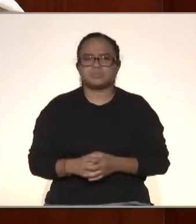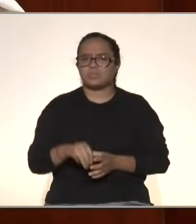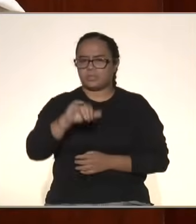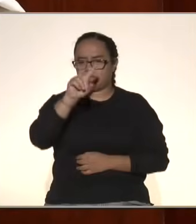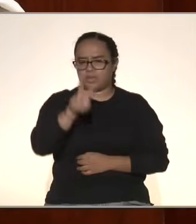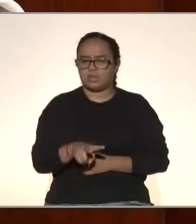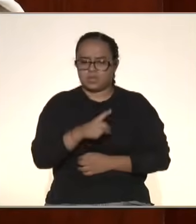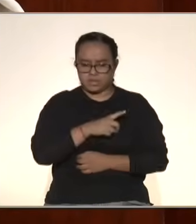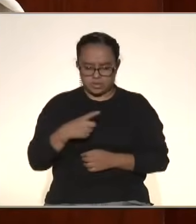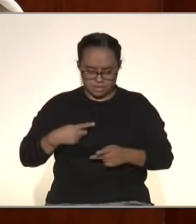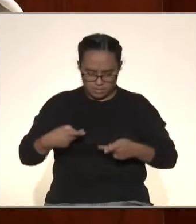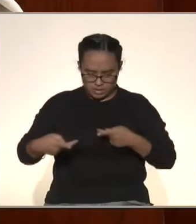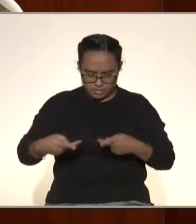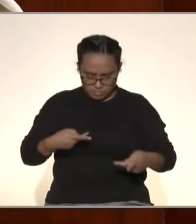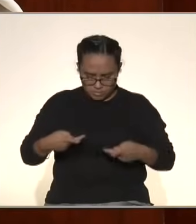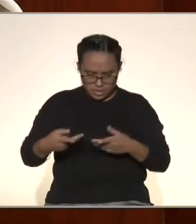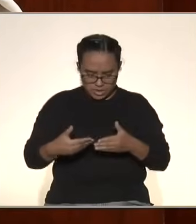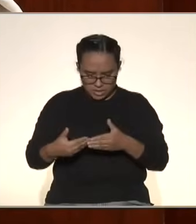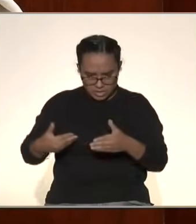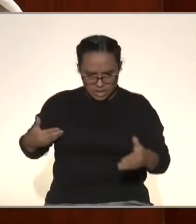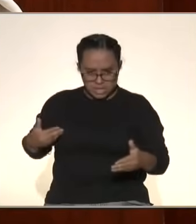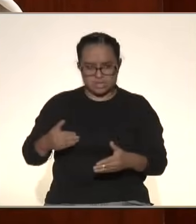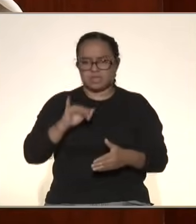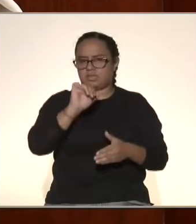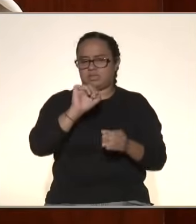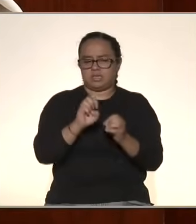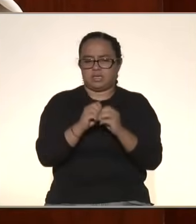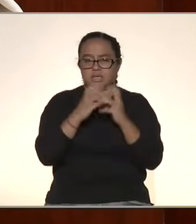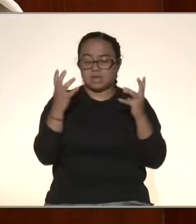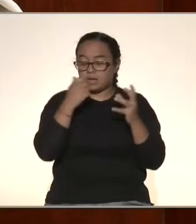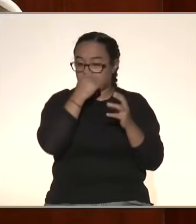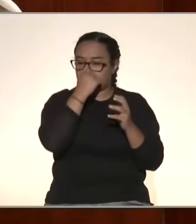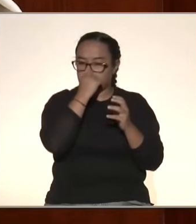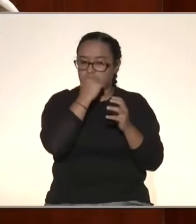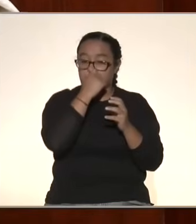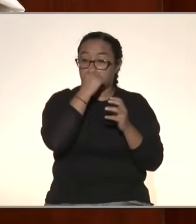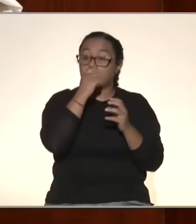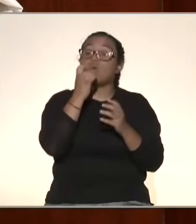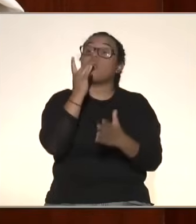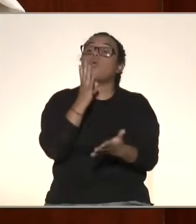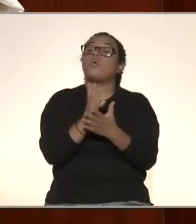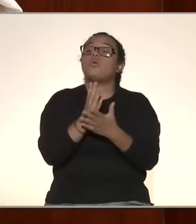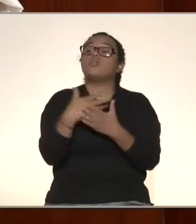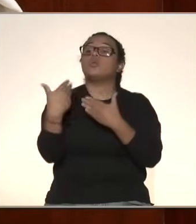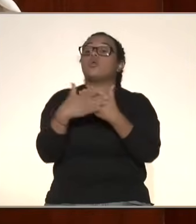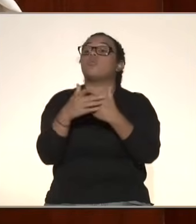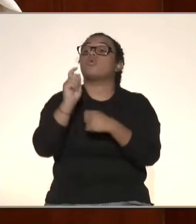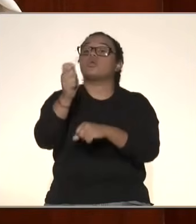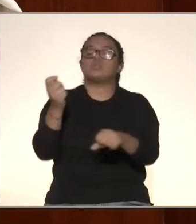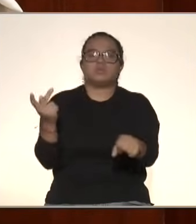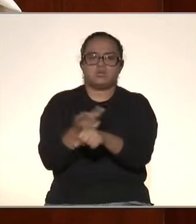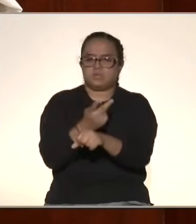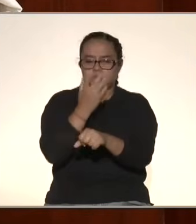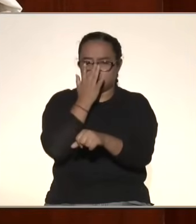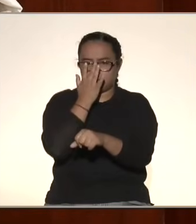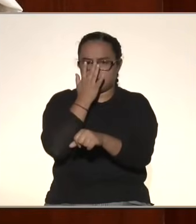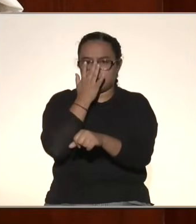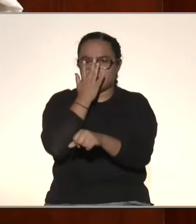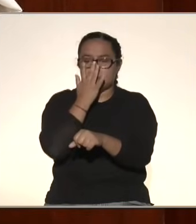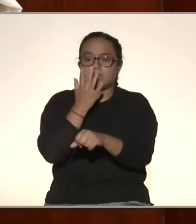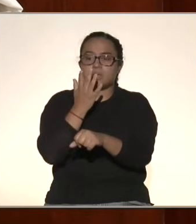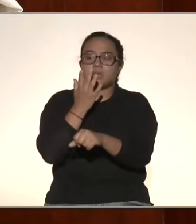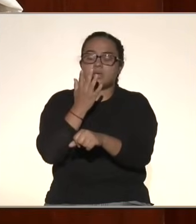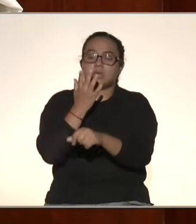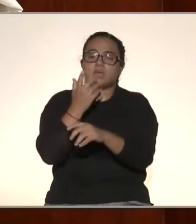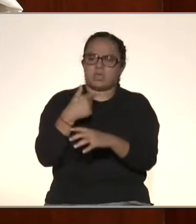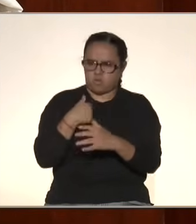tener un plan de vida, por supuesto. Claro. No podemos Eso es vivir otra nada cosa. más a lo que venga y llegarle con